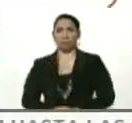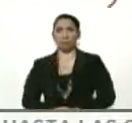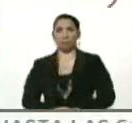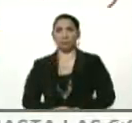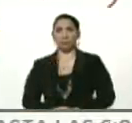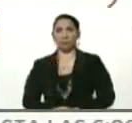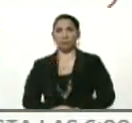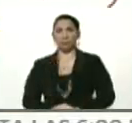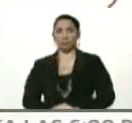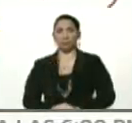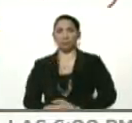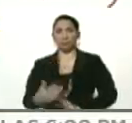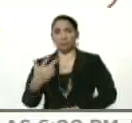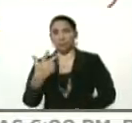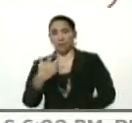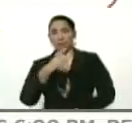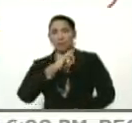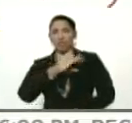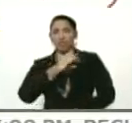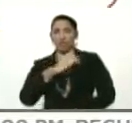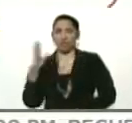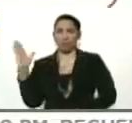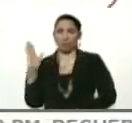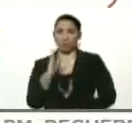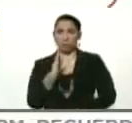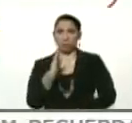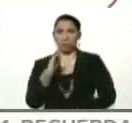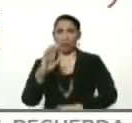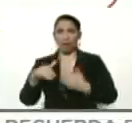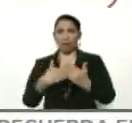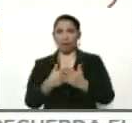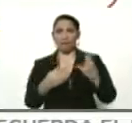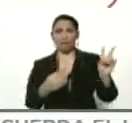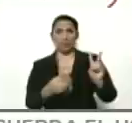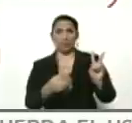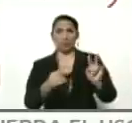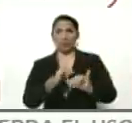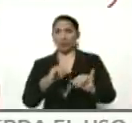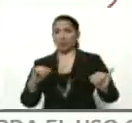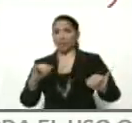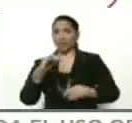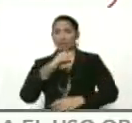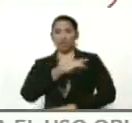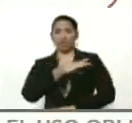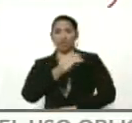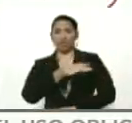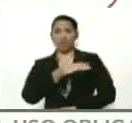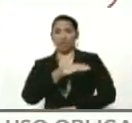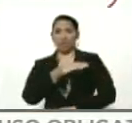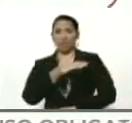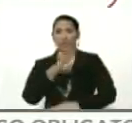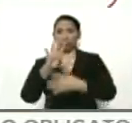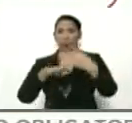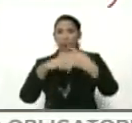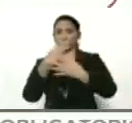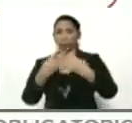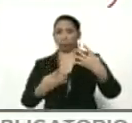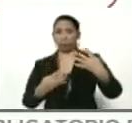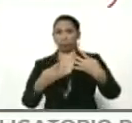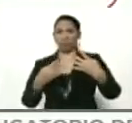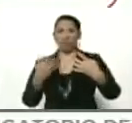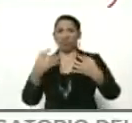3 son procedentes de Chile. Ya Chile ocupa el puesto 16 a nivel